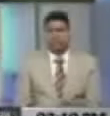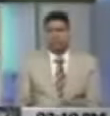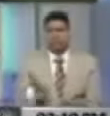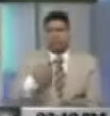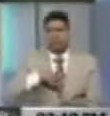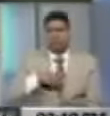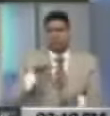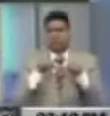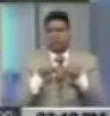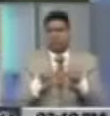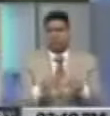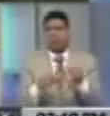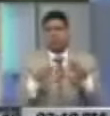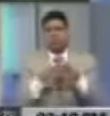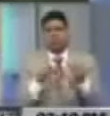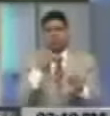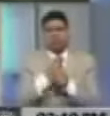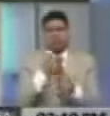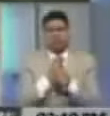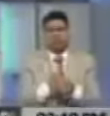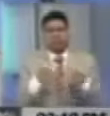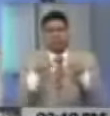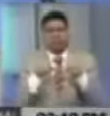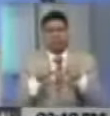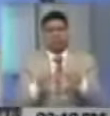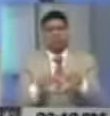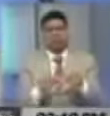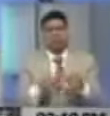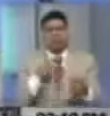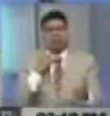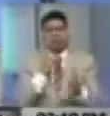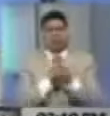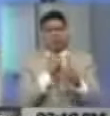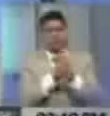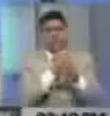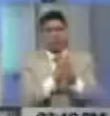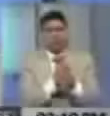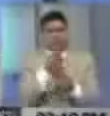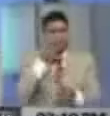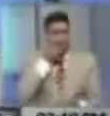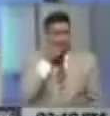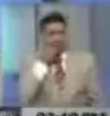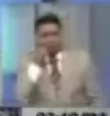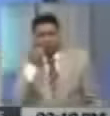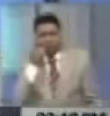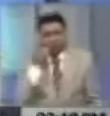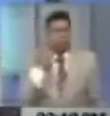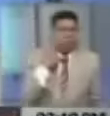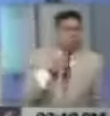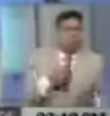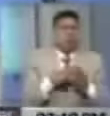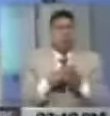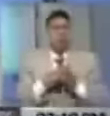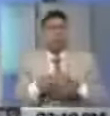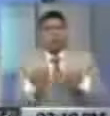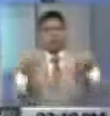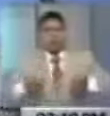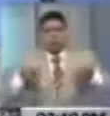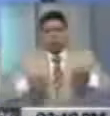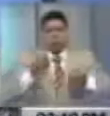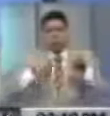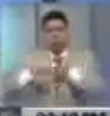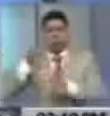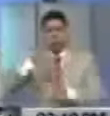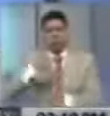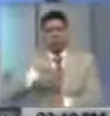Continuamos con la operación de seguimiento, acompañamiento y fiscalización a todos los establecimientos comerciales